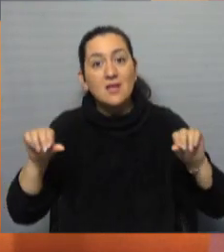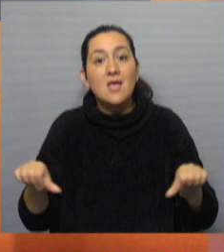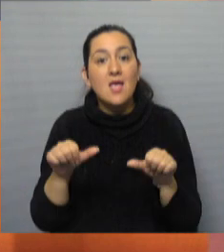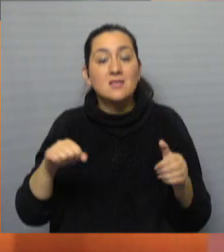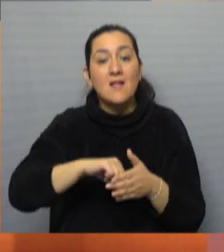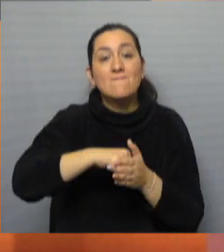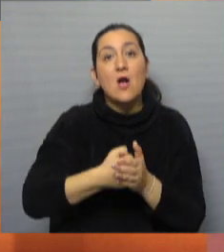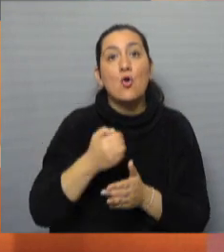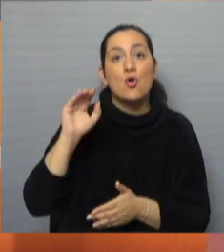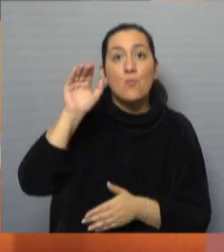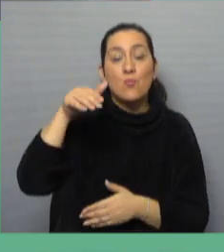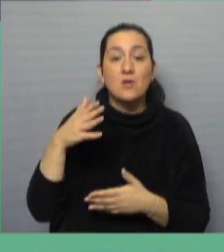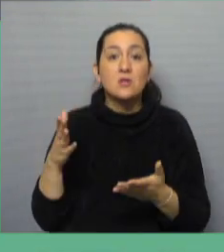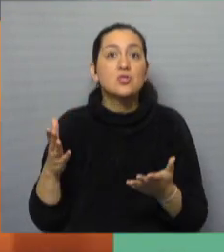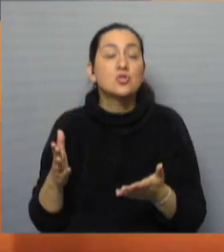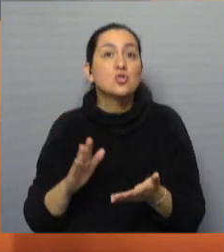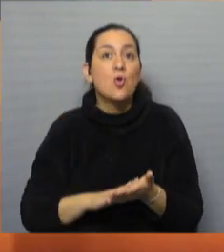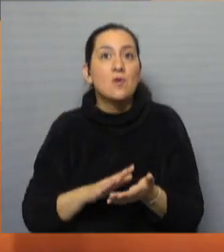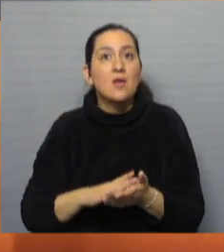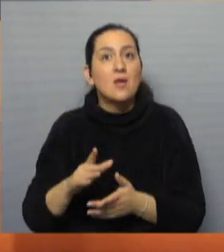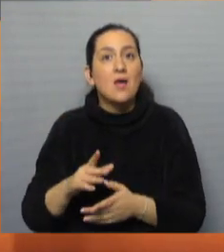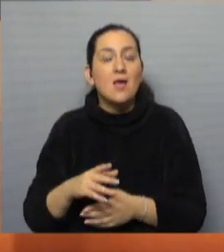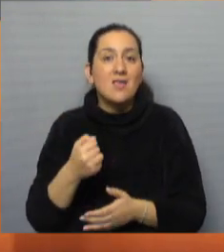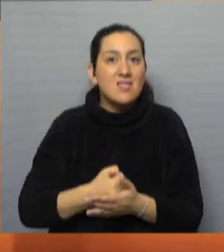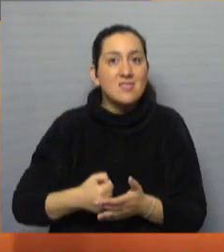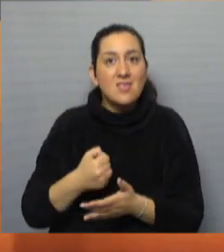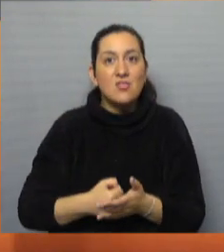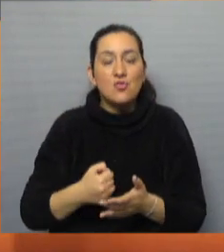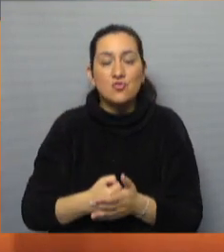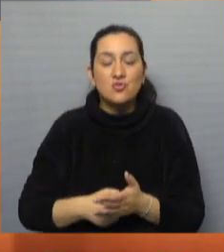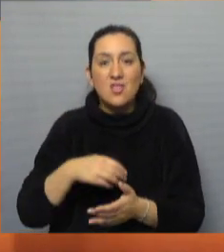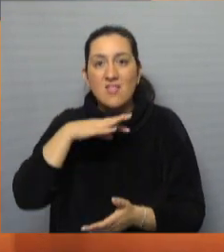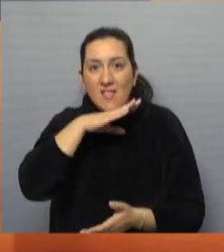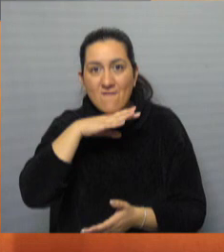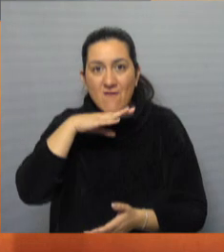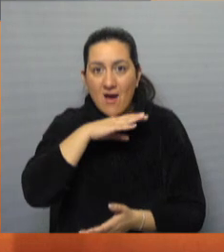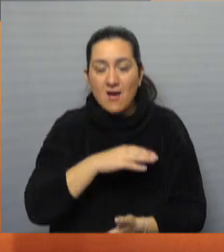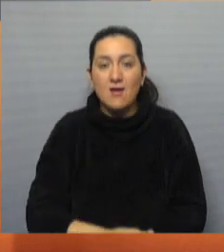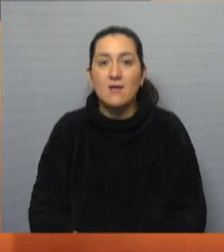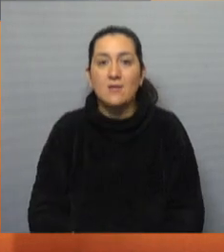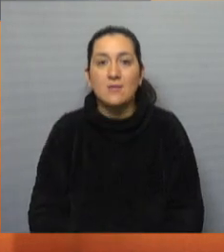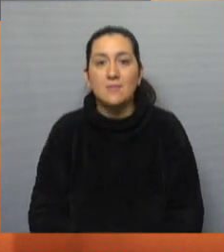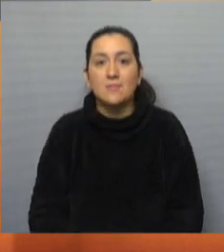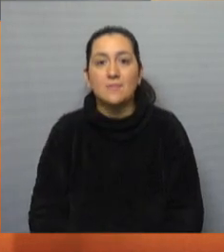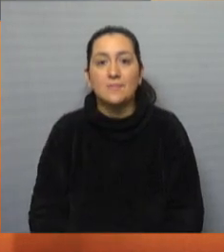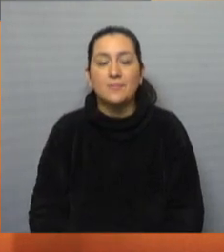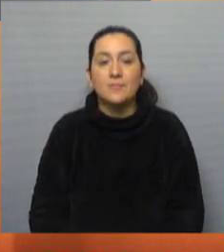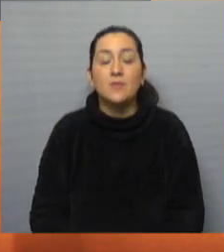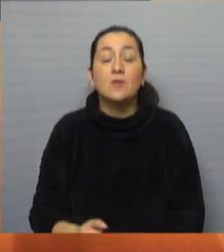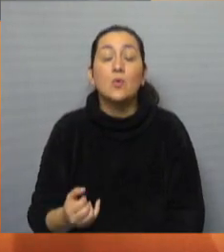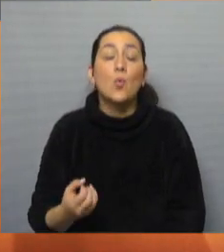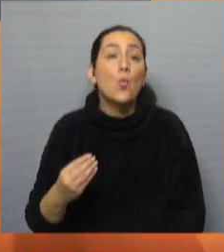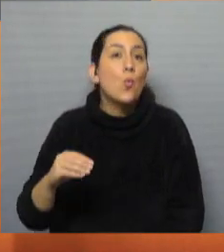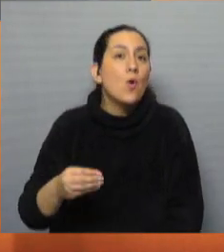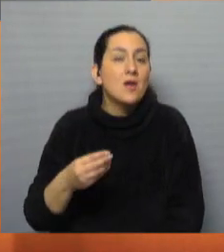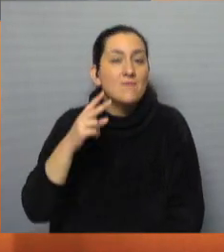república sobre eventuales estafas que se realizan a través de internet en las cuentas bancarias y demás el cual es la edición a propósito de ellos y